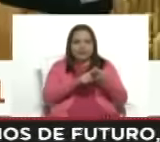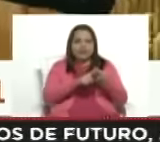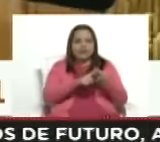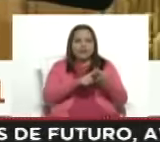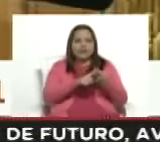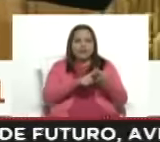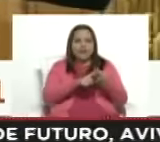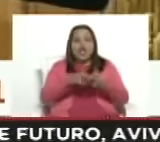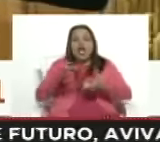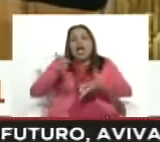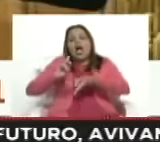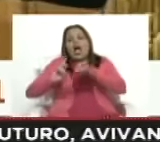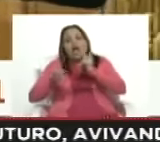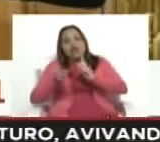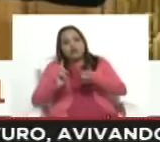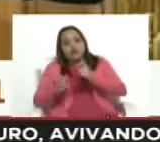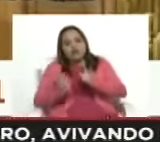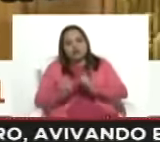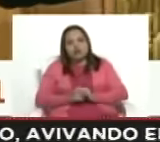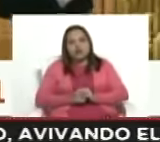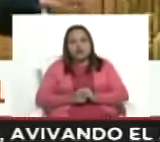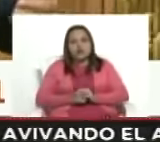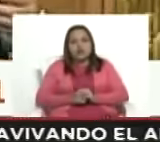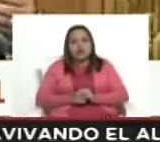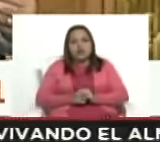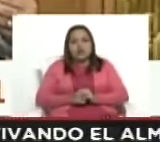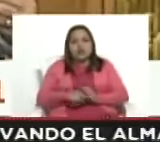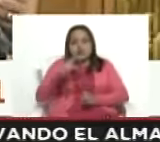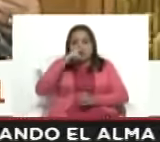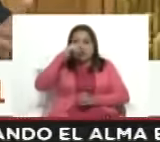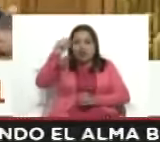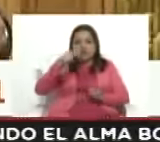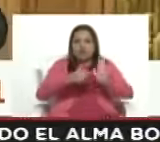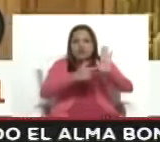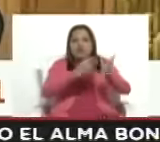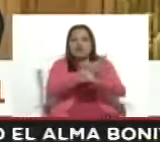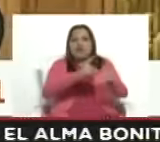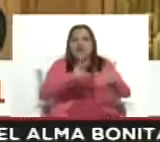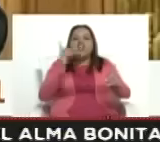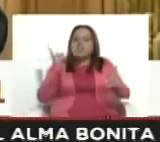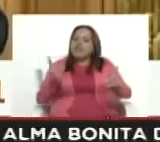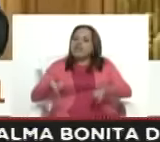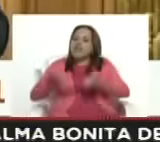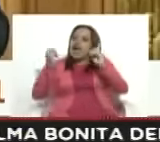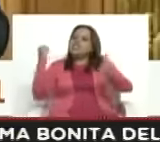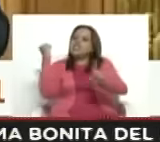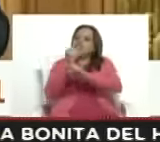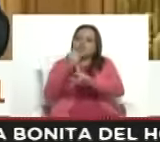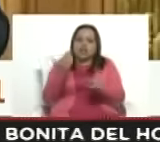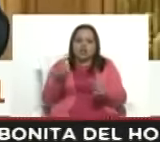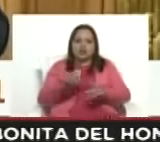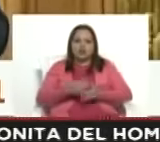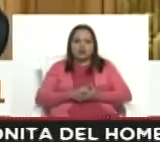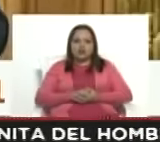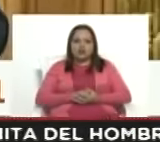Para algunos, Nicolás, para demostrar que es un demócrata, tiene que dejarse asesinar.